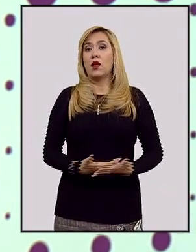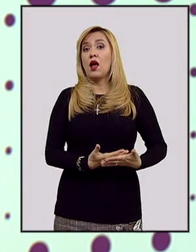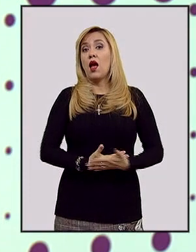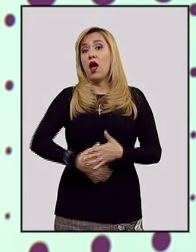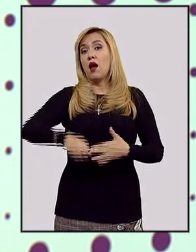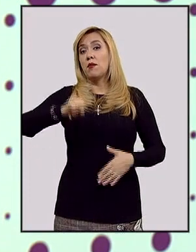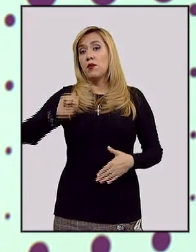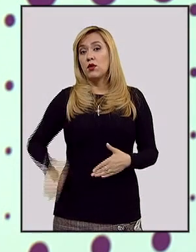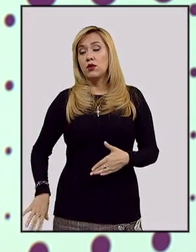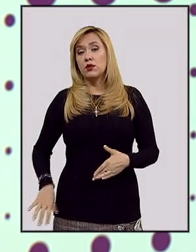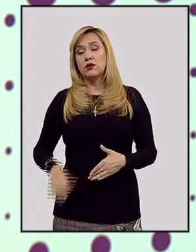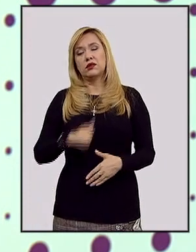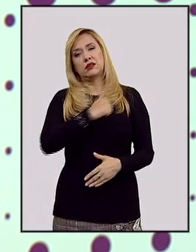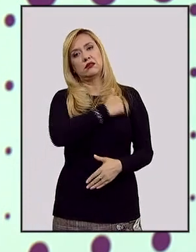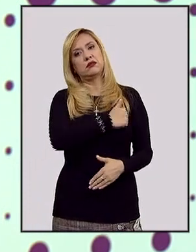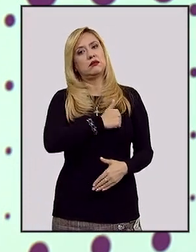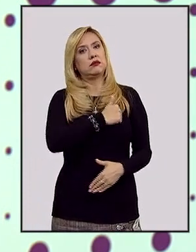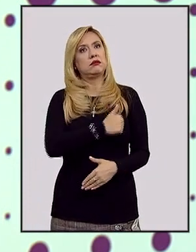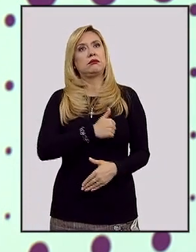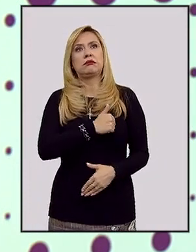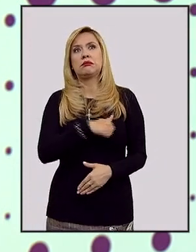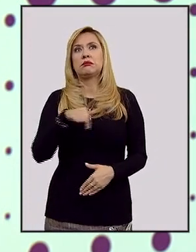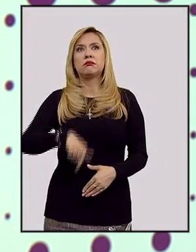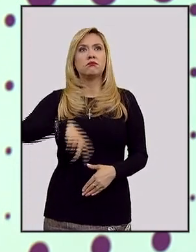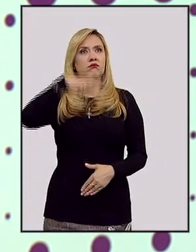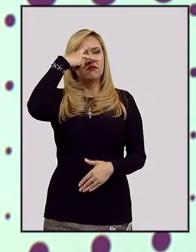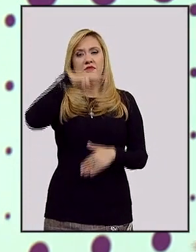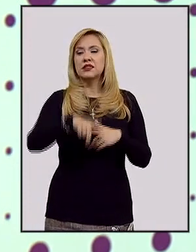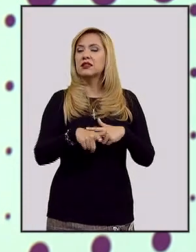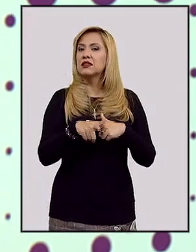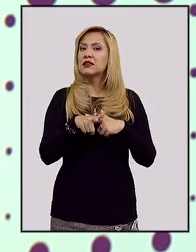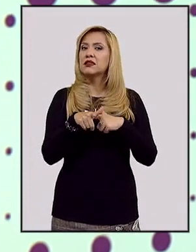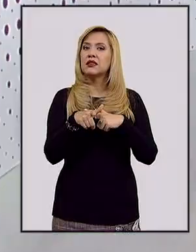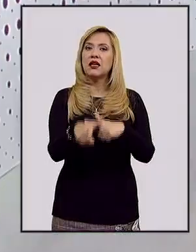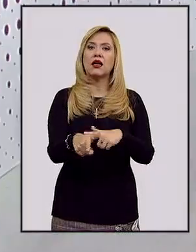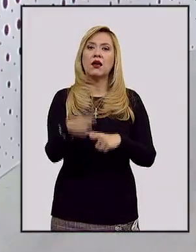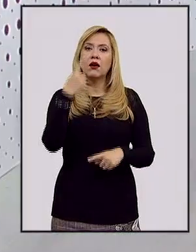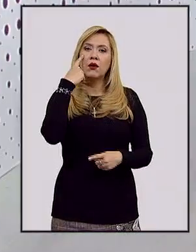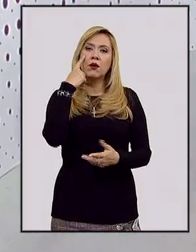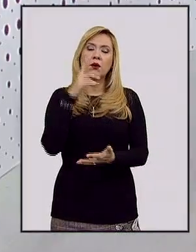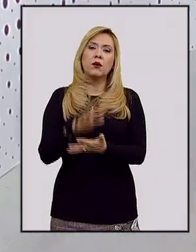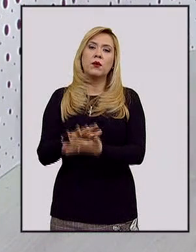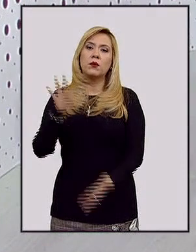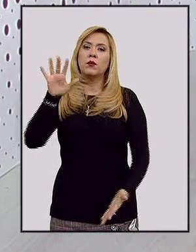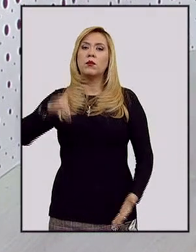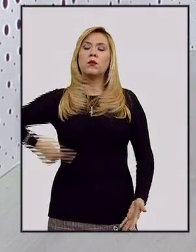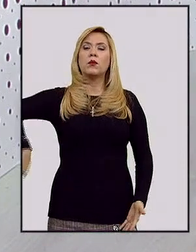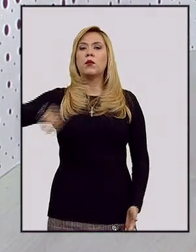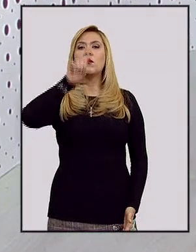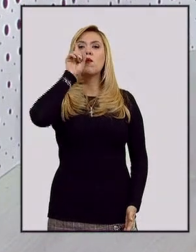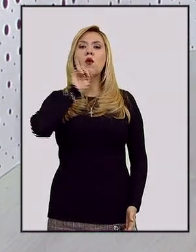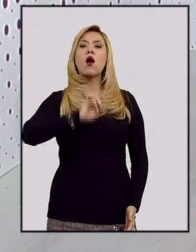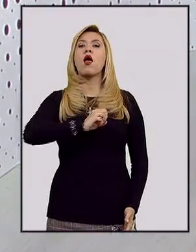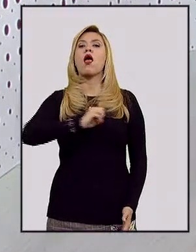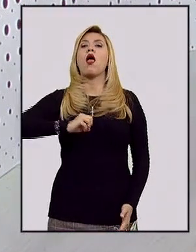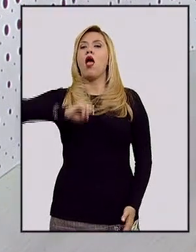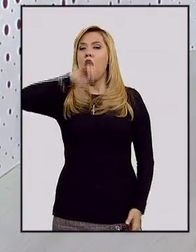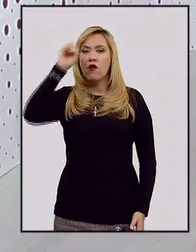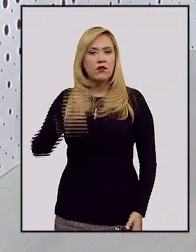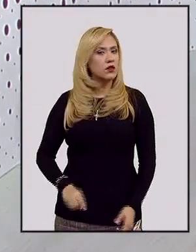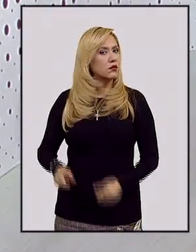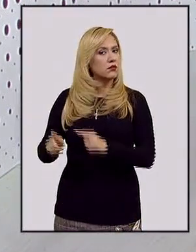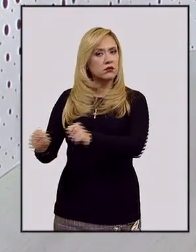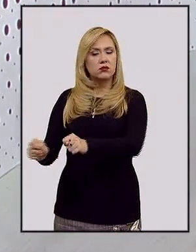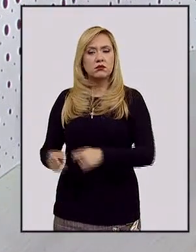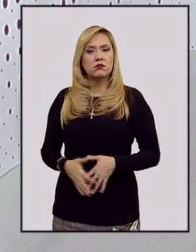pues lamentablemente en este país sigue siendo la regla general que a las mujeres se les obligue a continuar embarazos